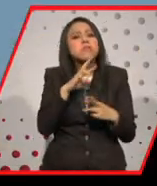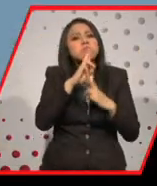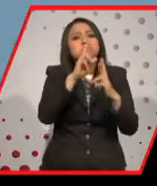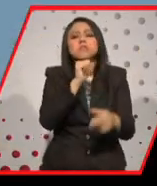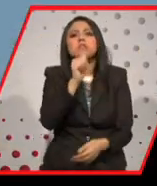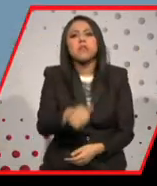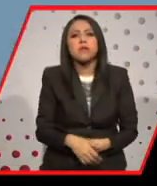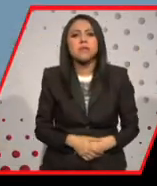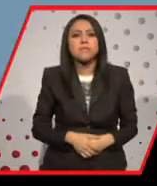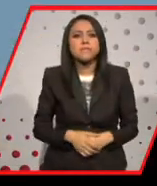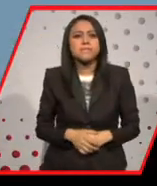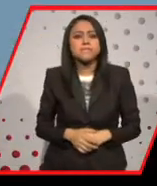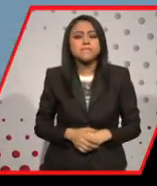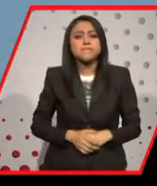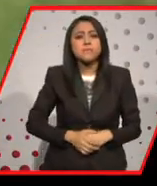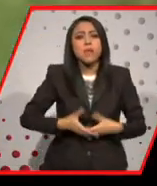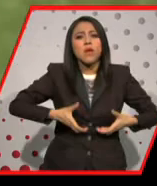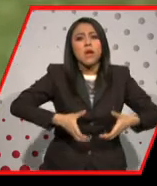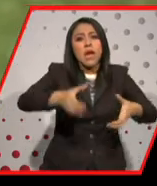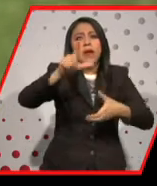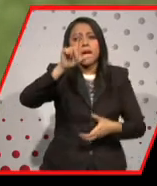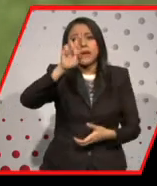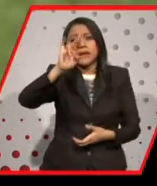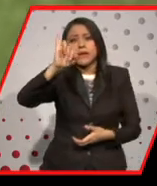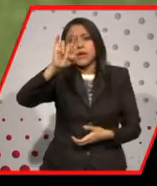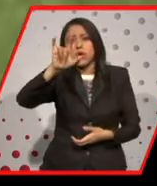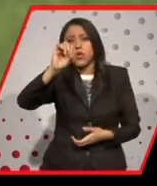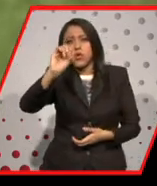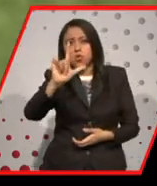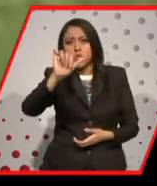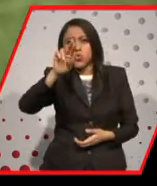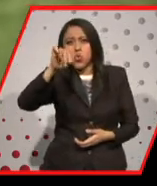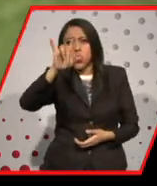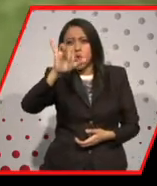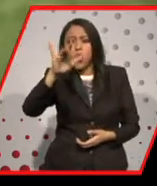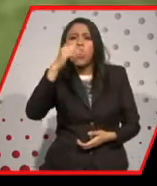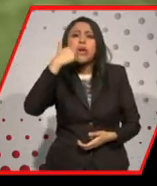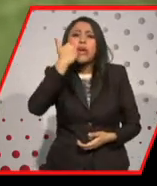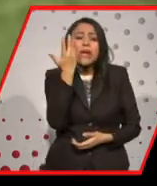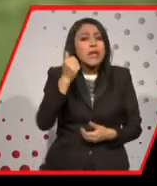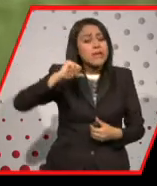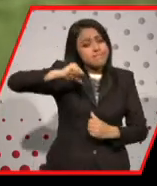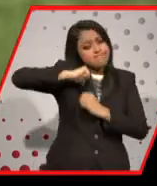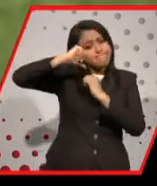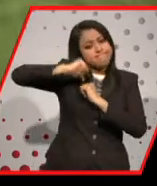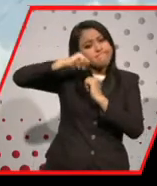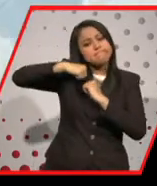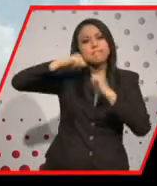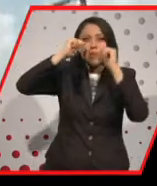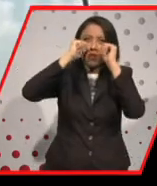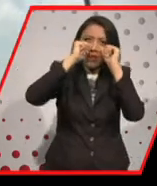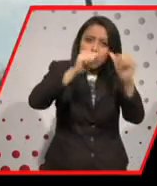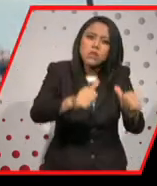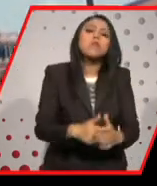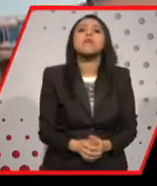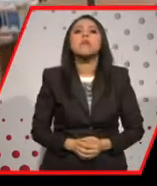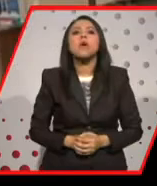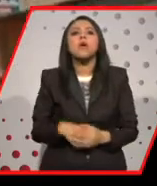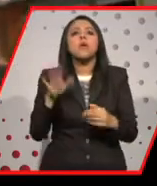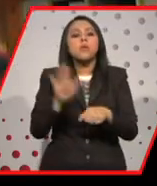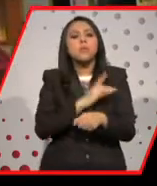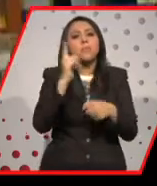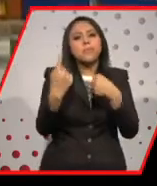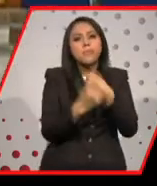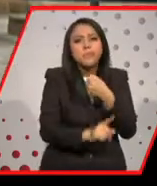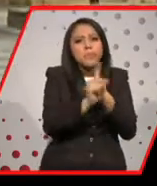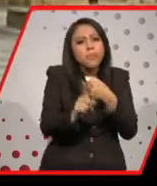vecinos de la calle Río Nuño de Lomas de Río Medio padecen con cada tormenta y piden ser atendidos por las autoridades antes de que el riesgo de esta problemática se haga